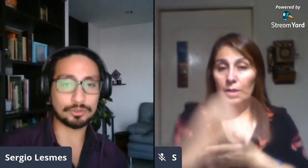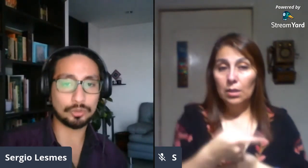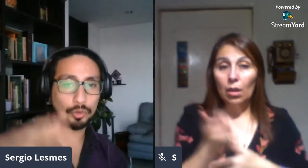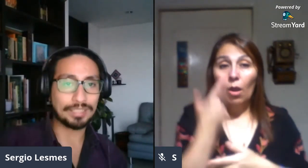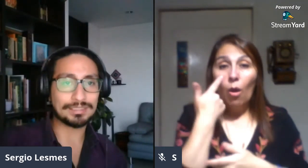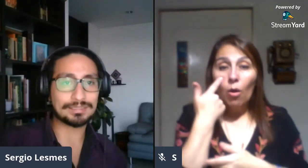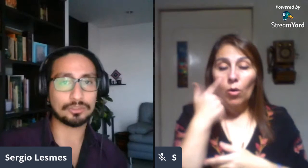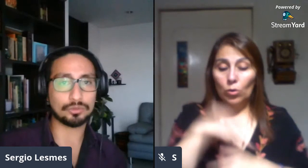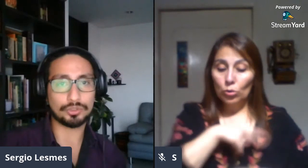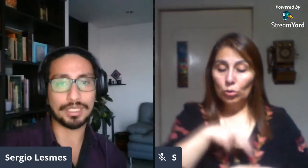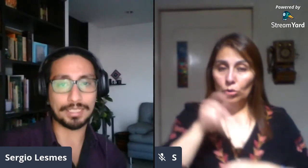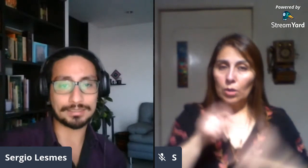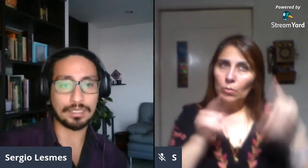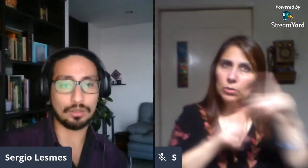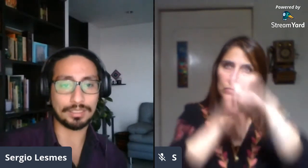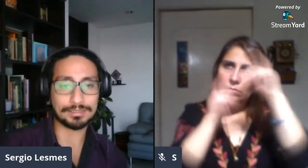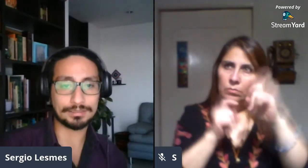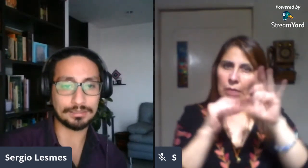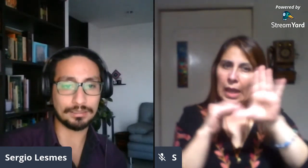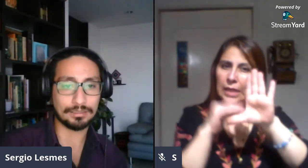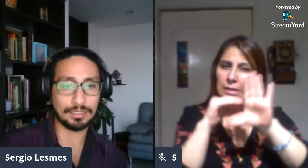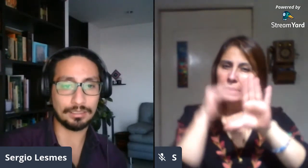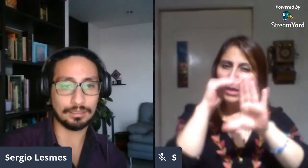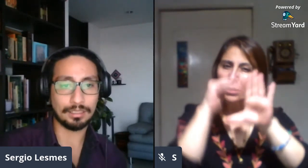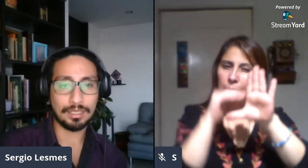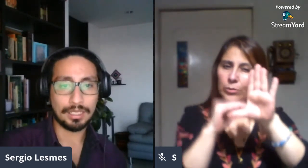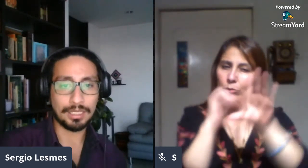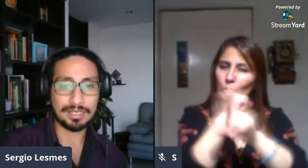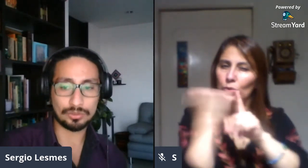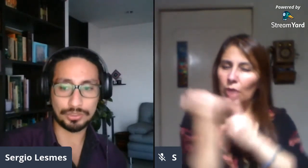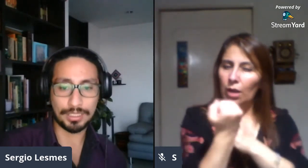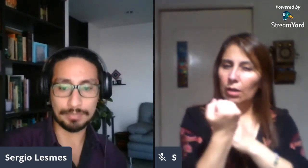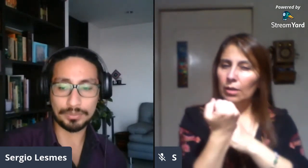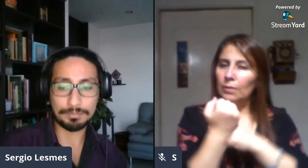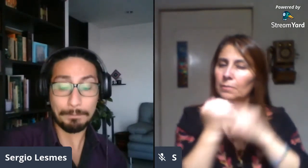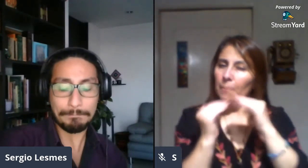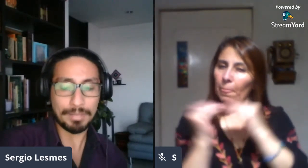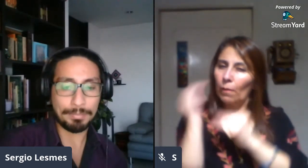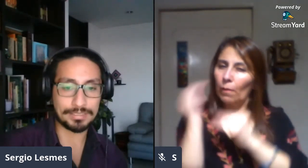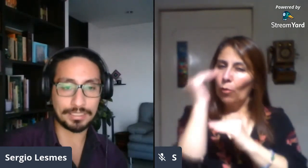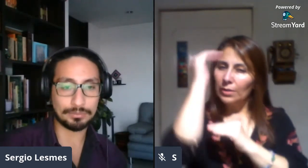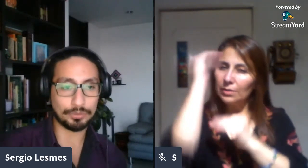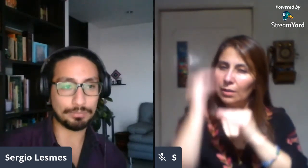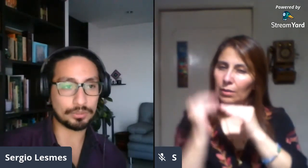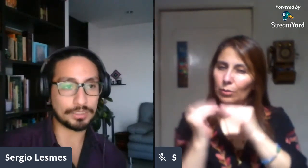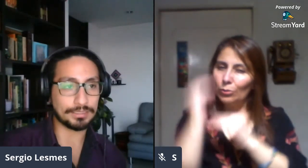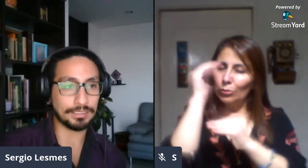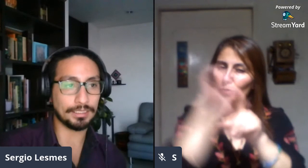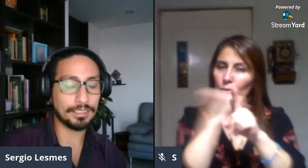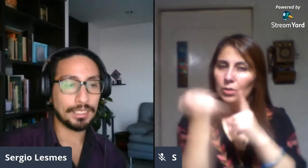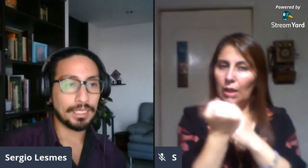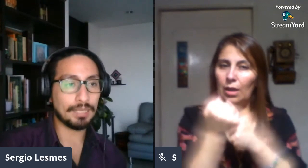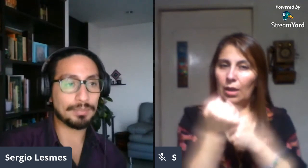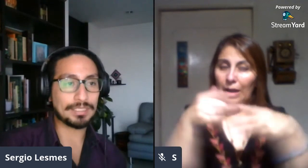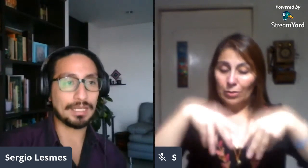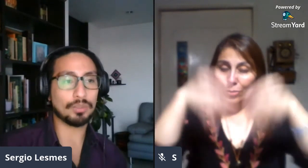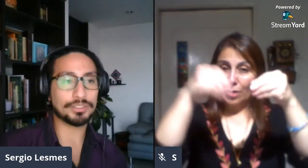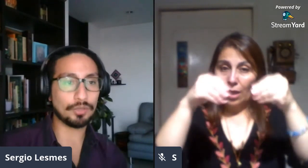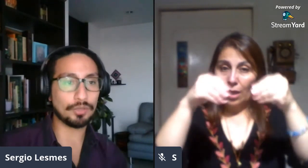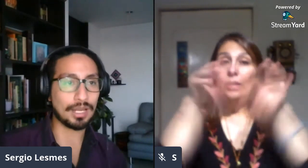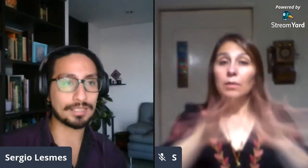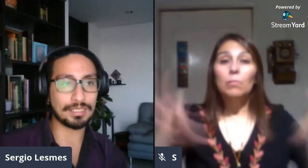las estructuras de estatus social que hasta ahora existen en la sociedad, pues me parece que es muy importante